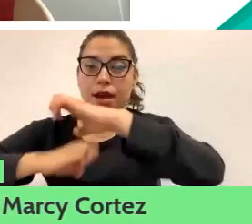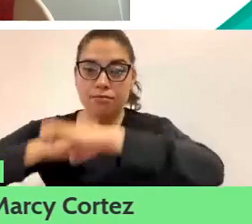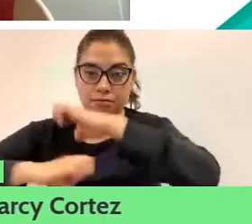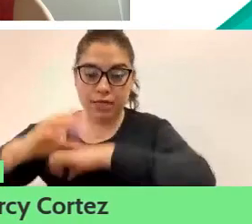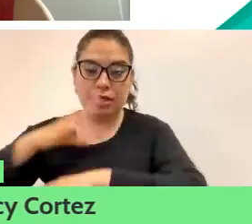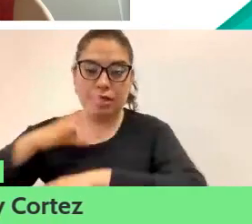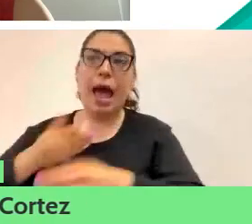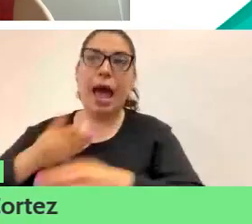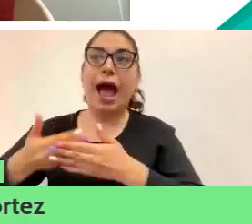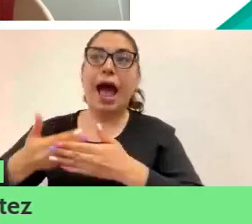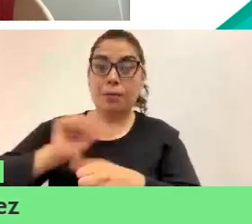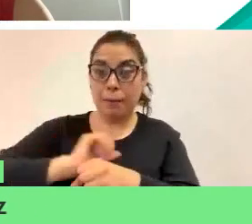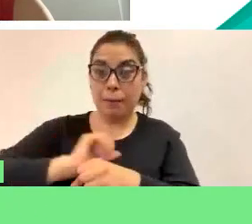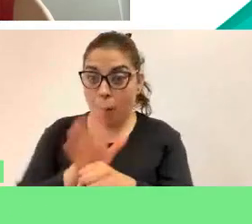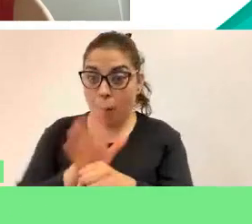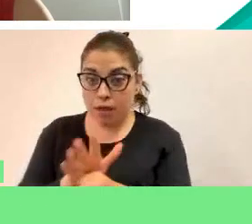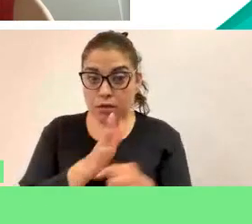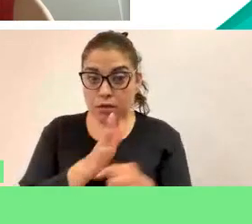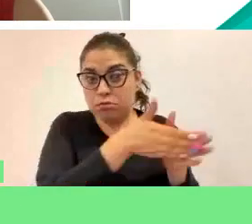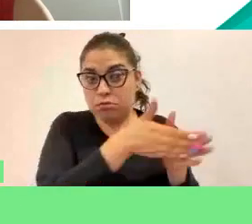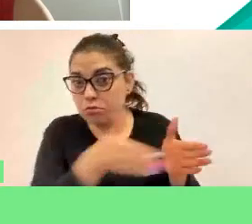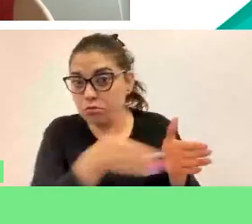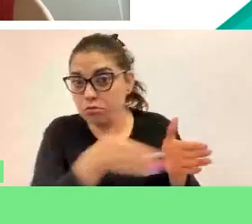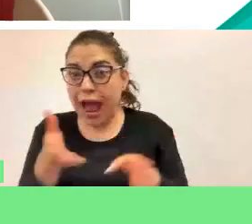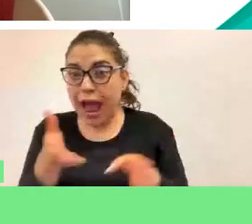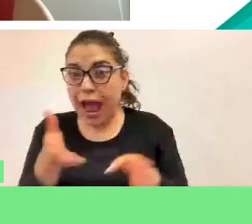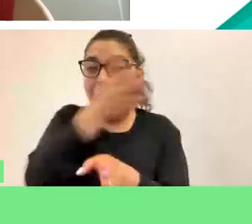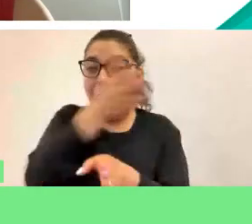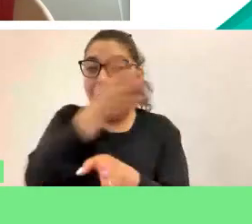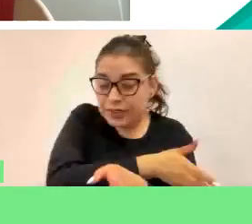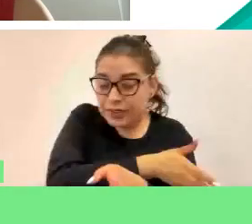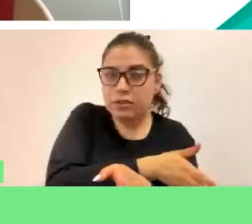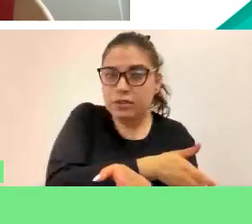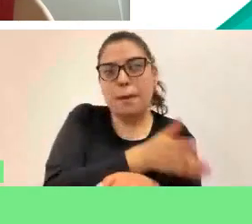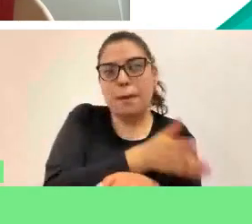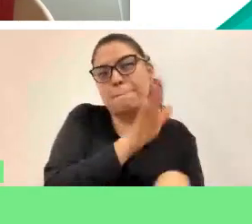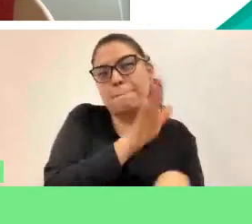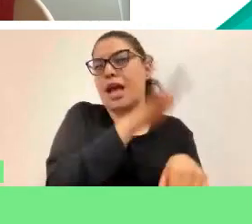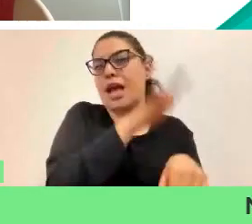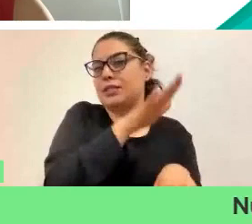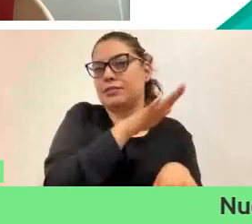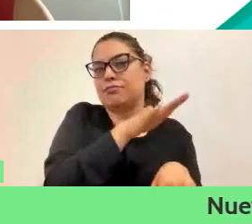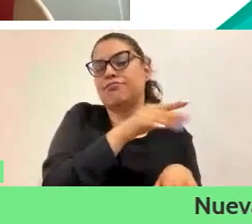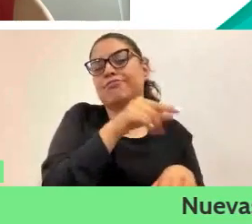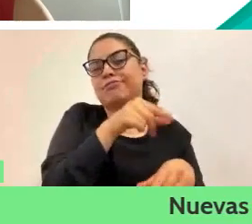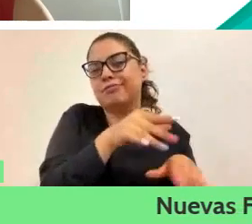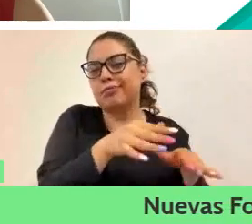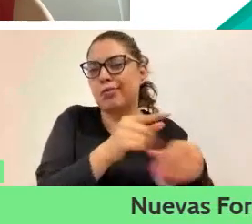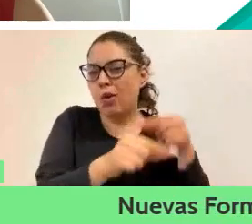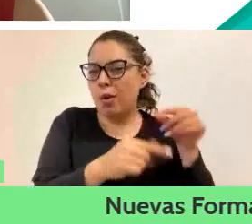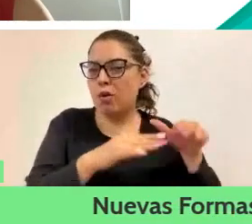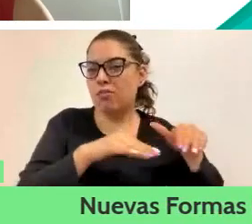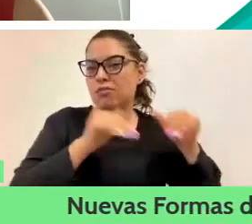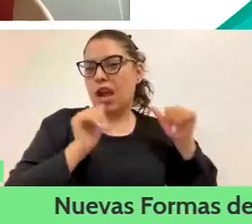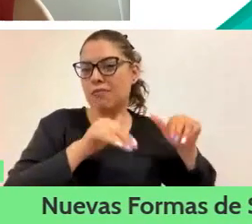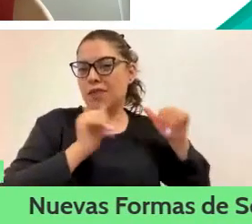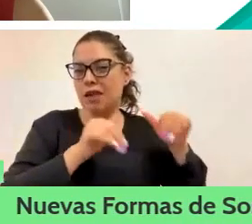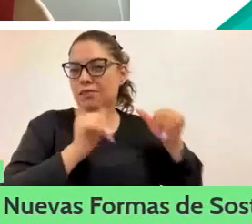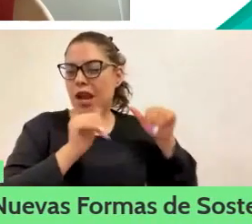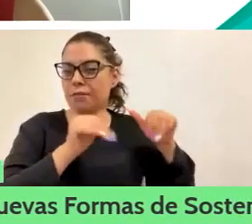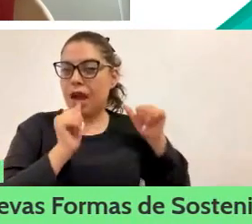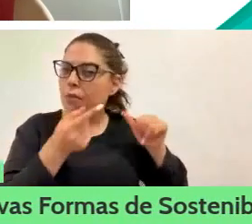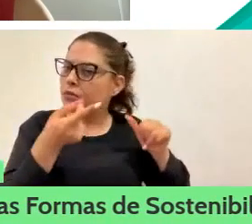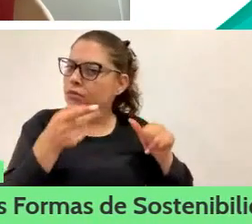grande, teníamos 200 clientes. Pero bueno, de a poquito con la vuelta a la presencialidad y este mix que se está dando